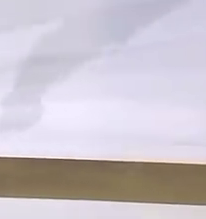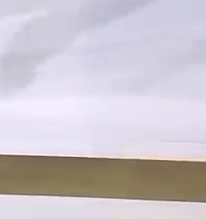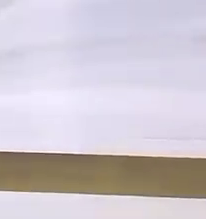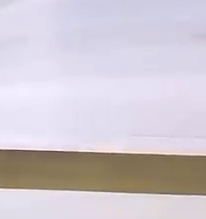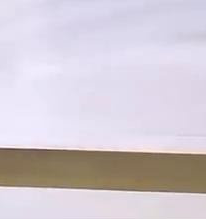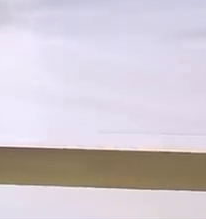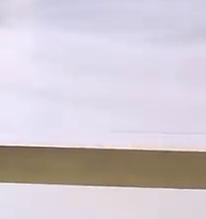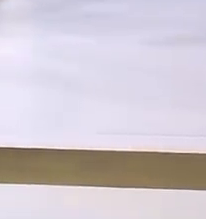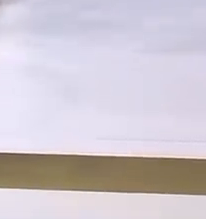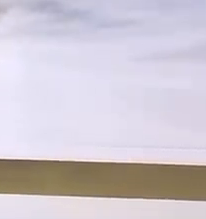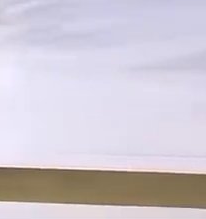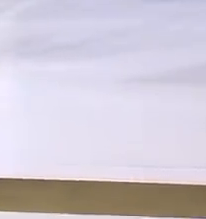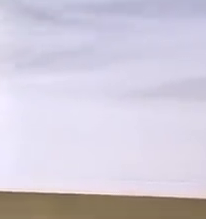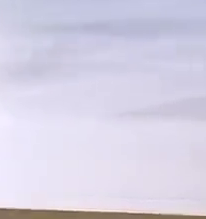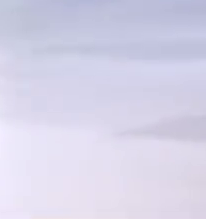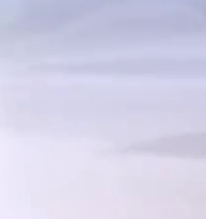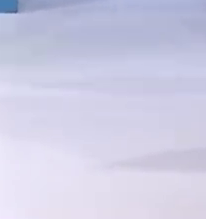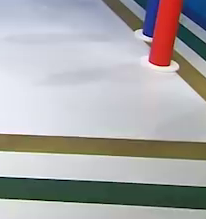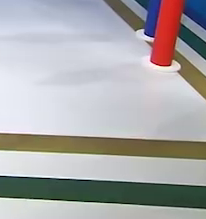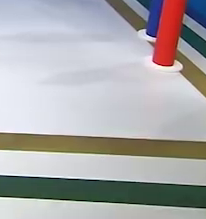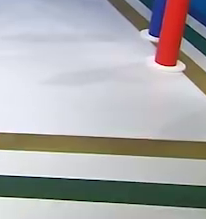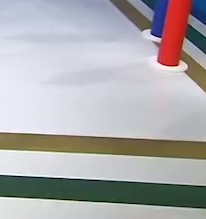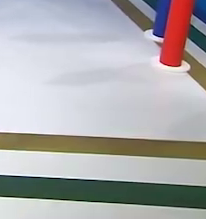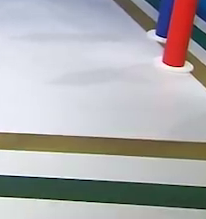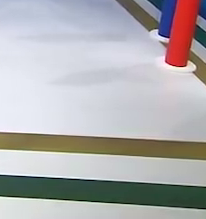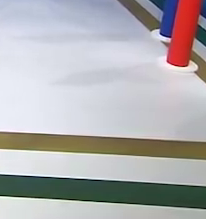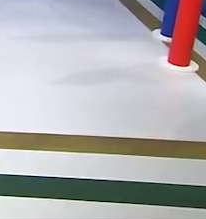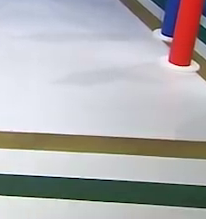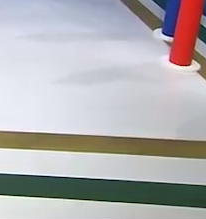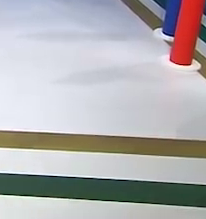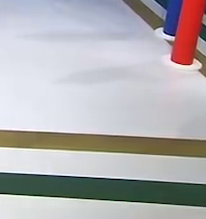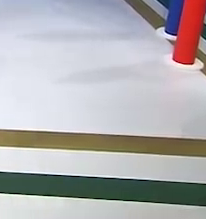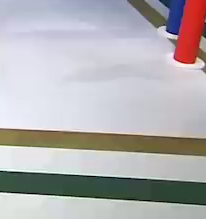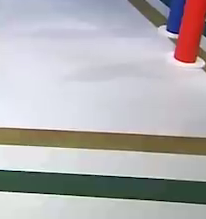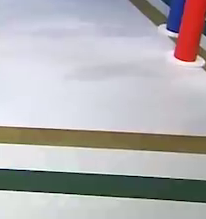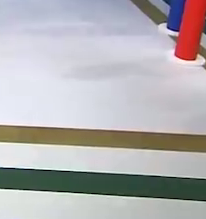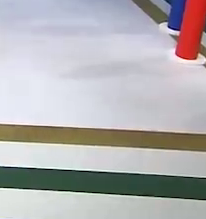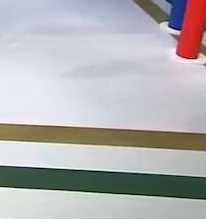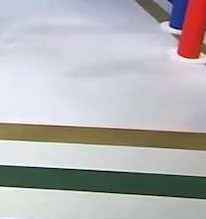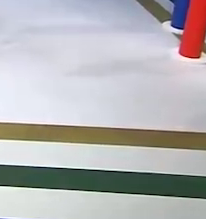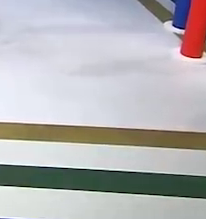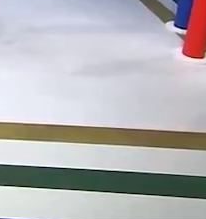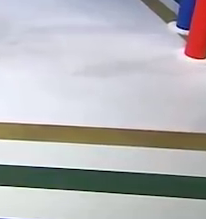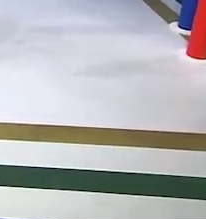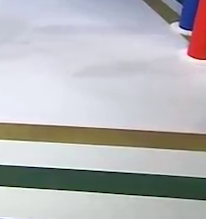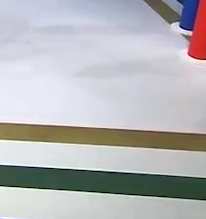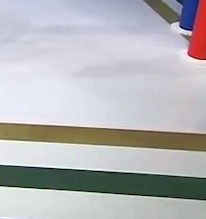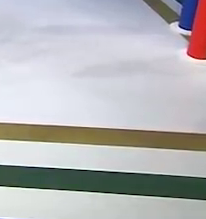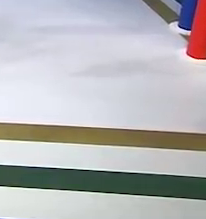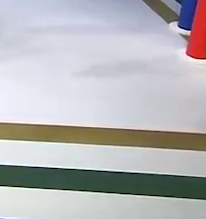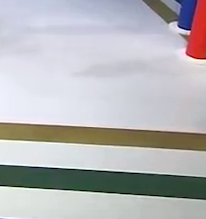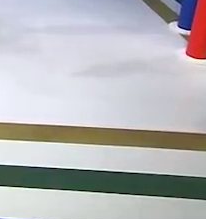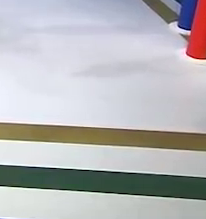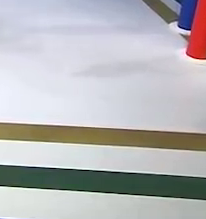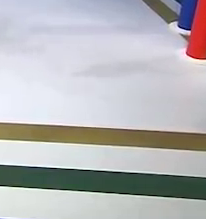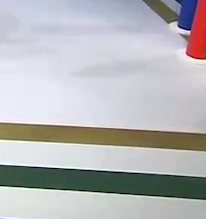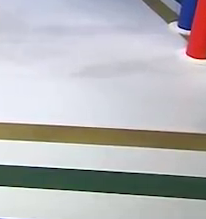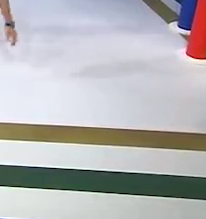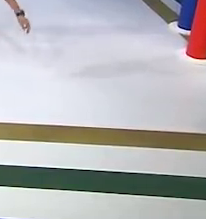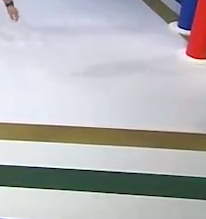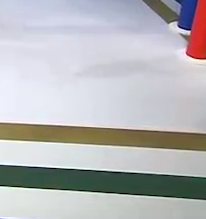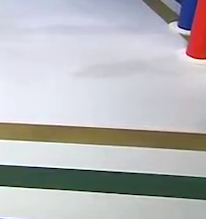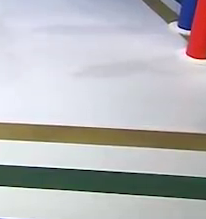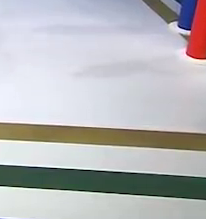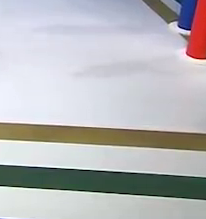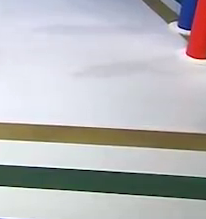manos, dos manos y dos. Bien, cambiemos las flechas por última vez. Y el caminito. ¿Qué te parece si